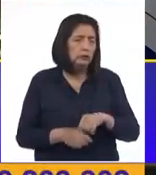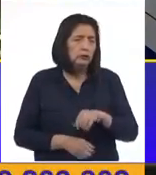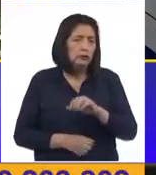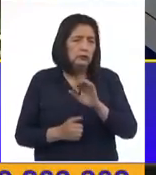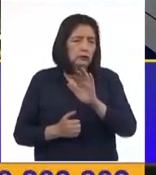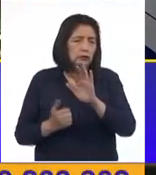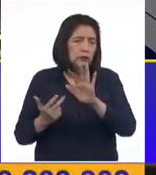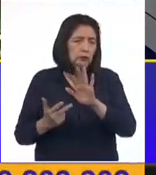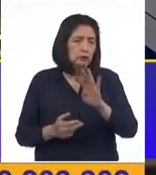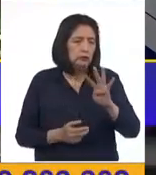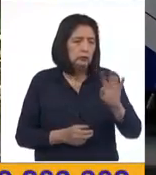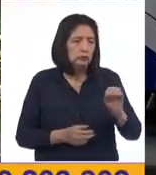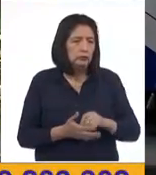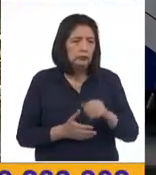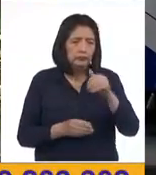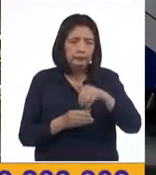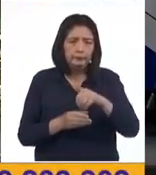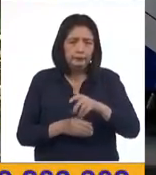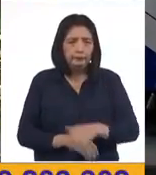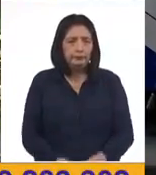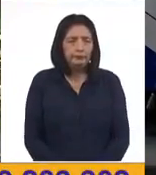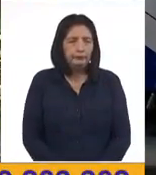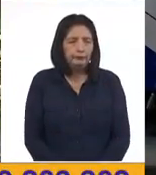840 votos respectivamente